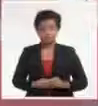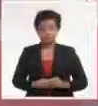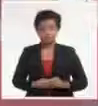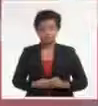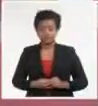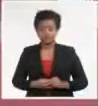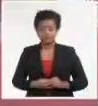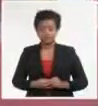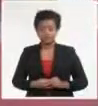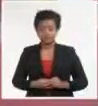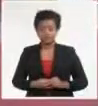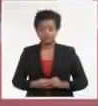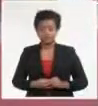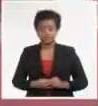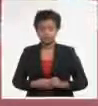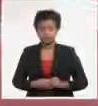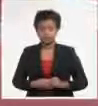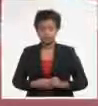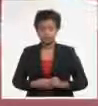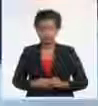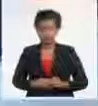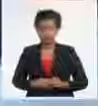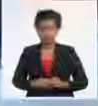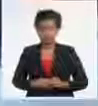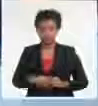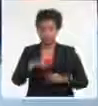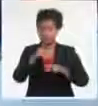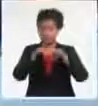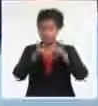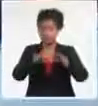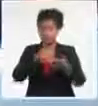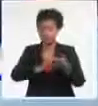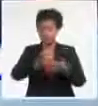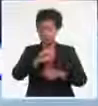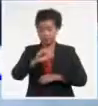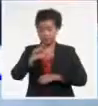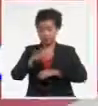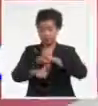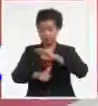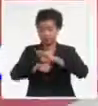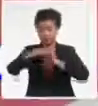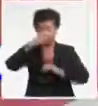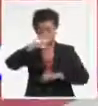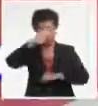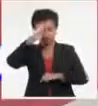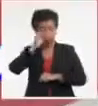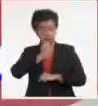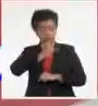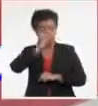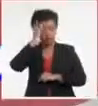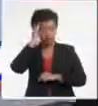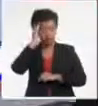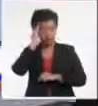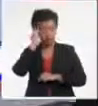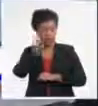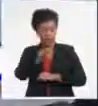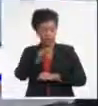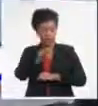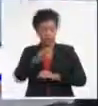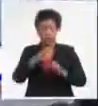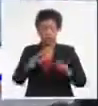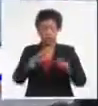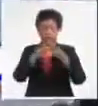El primer secretario del Comité Central del Partido y presidente de la República de Cuba, Miguel Díaz-Canel Bermúdez, presidió el acto